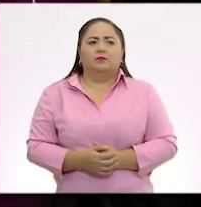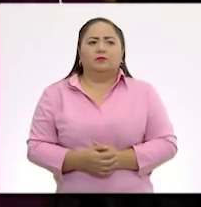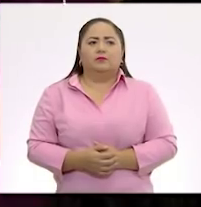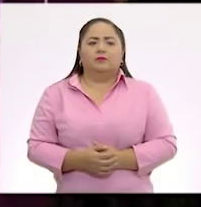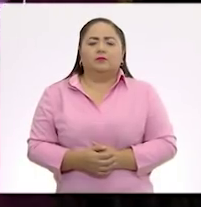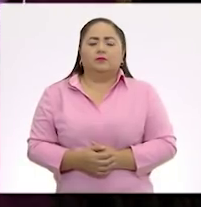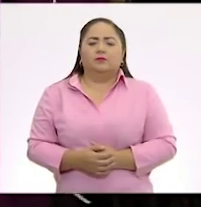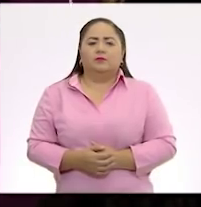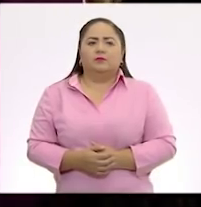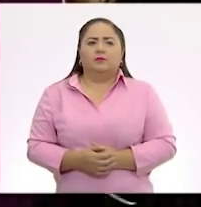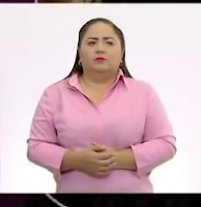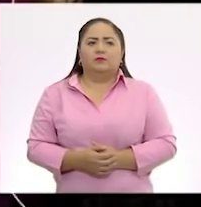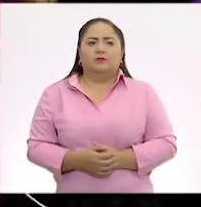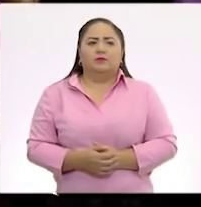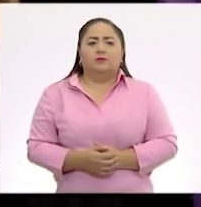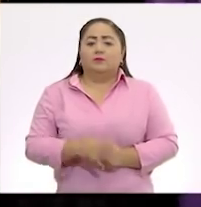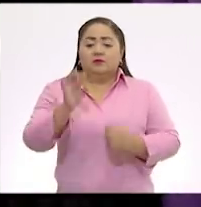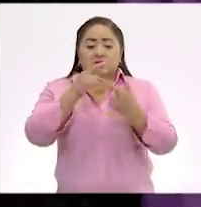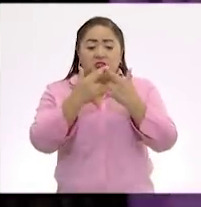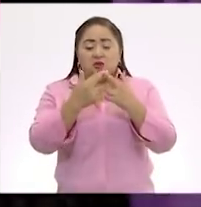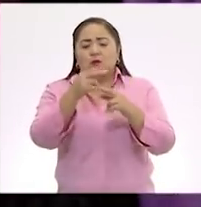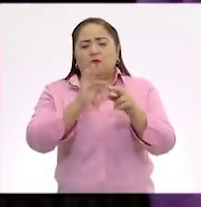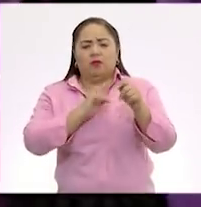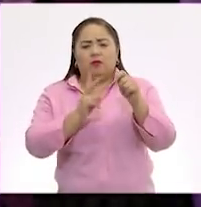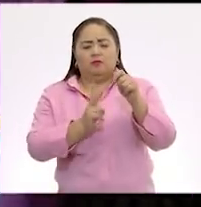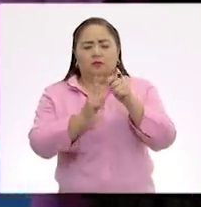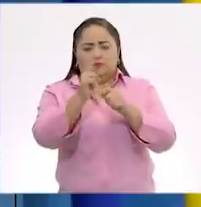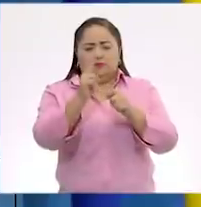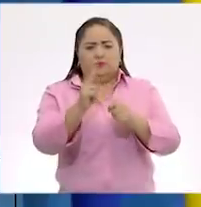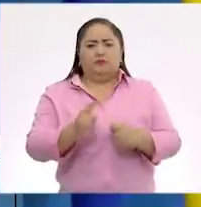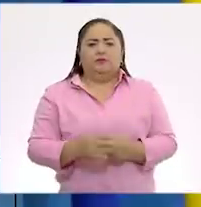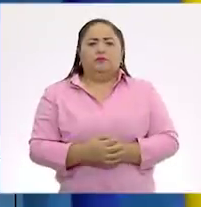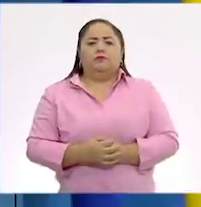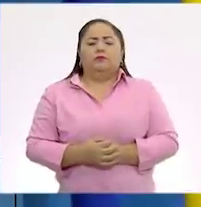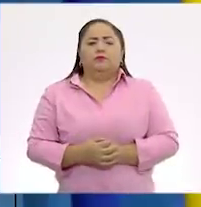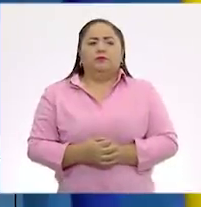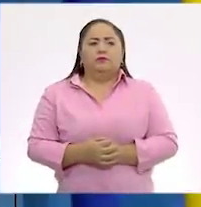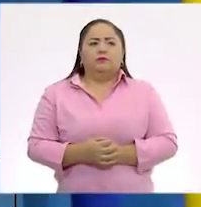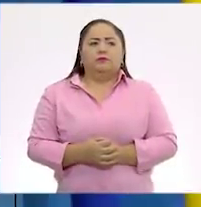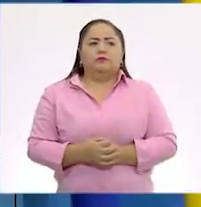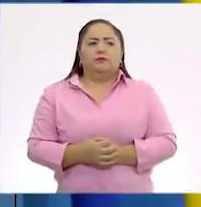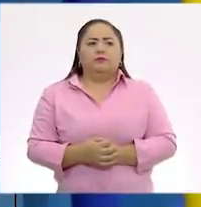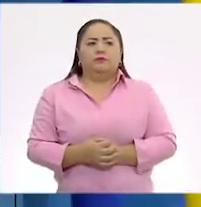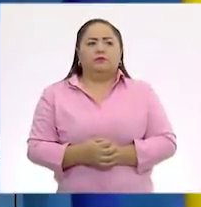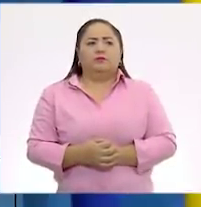Y si tienen hilo sobrante, pues lo podemos cortar o lo pueden dejar y lo cortamos al final.